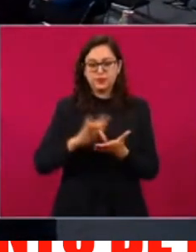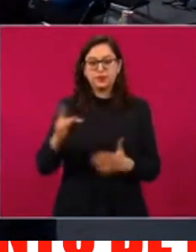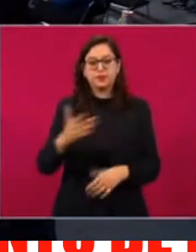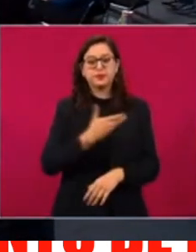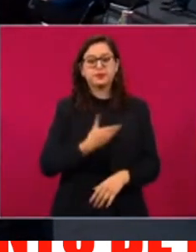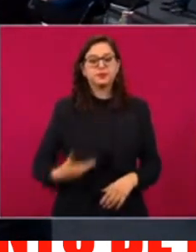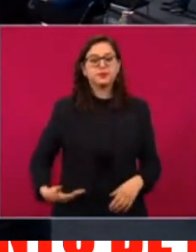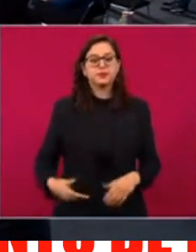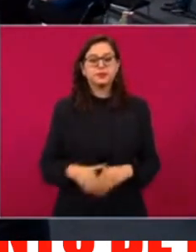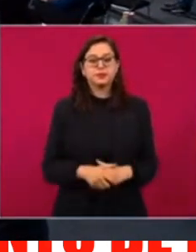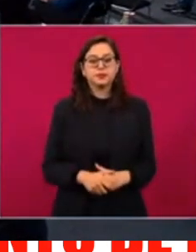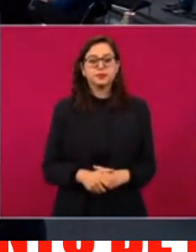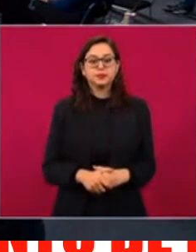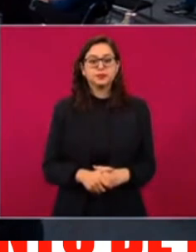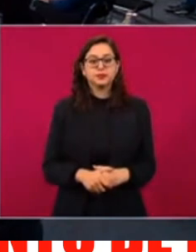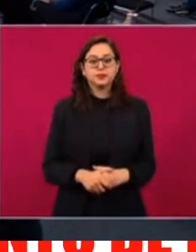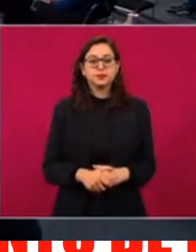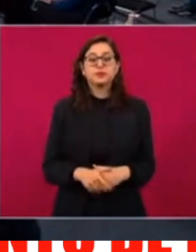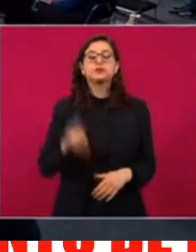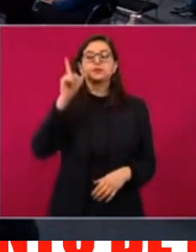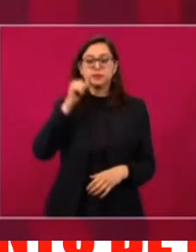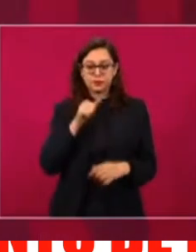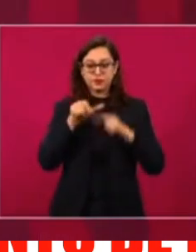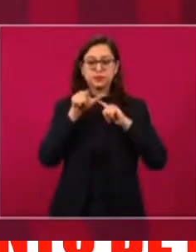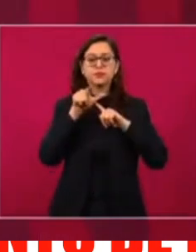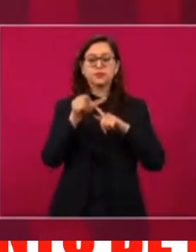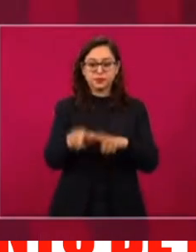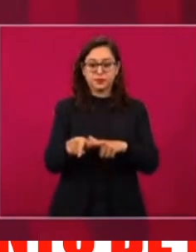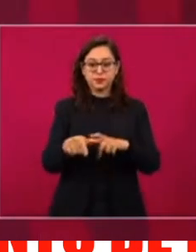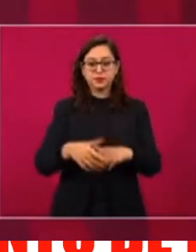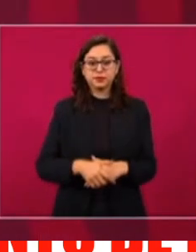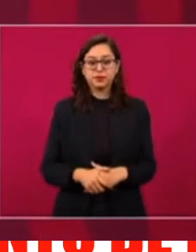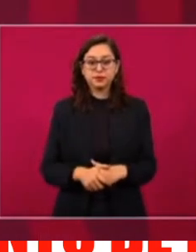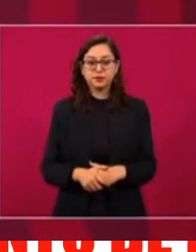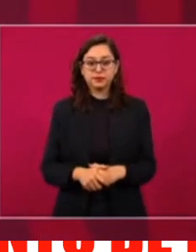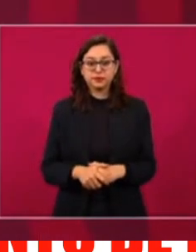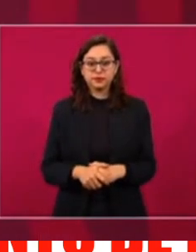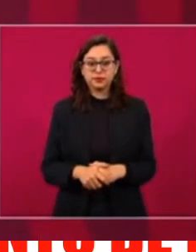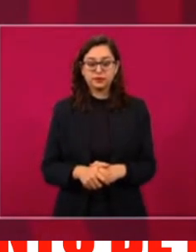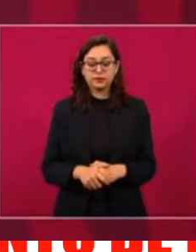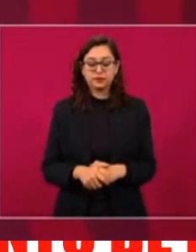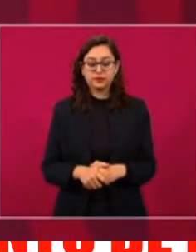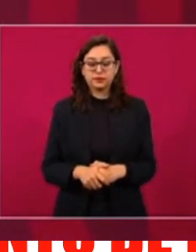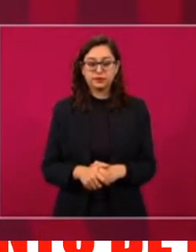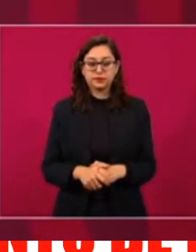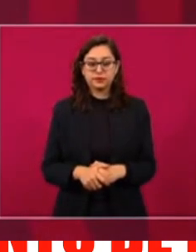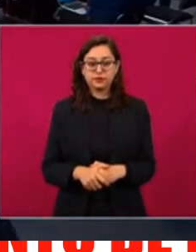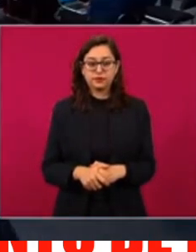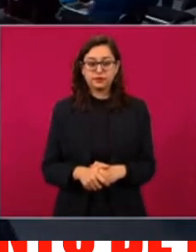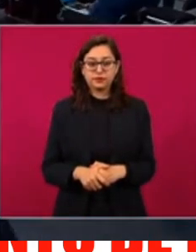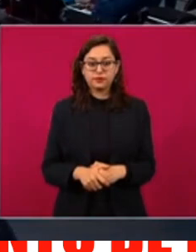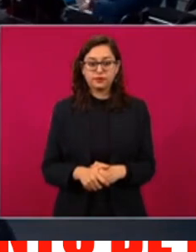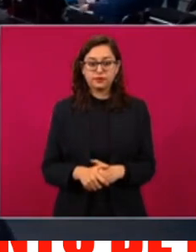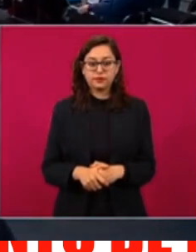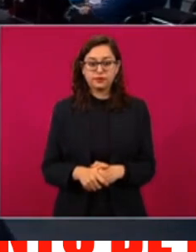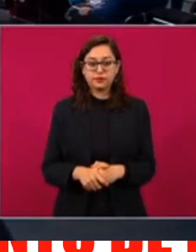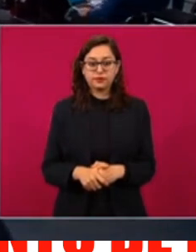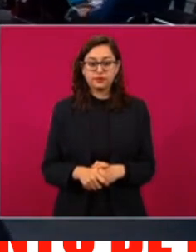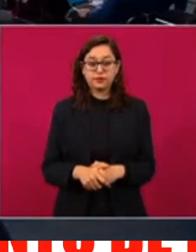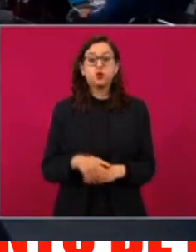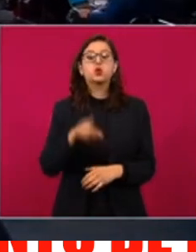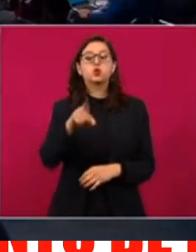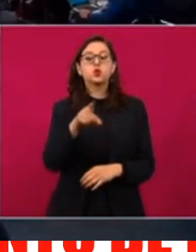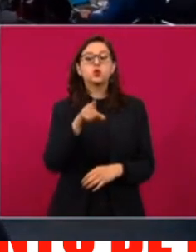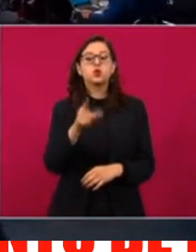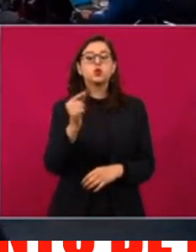bienestar. Recordemos que estamos en la segunda semana de febrero. También nos pueden compartir en los comentarios si alguien ya recibió su apoyo, más